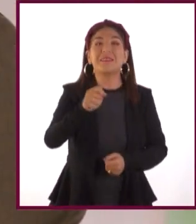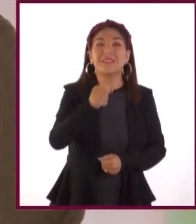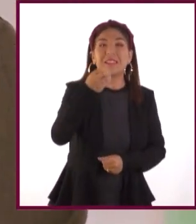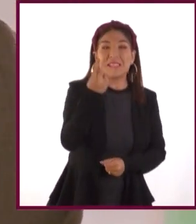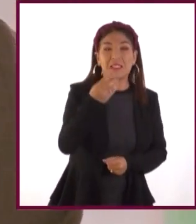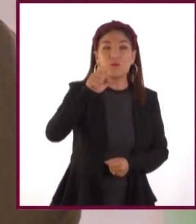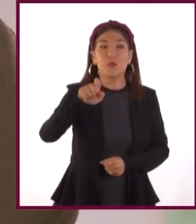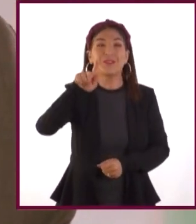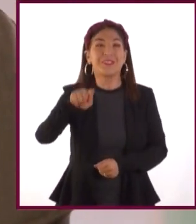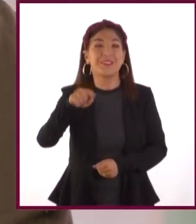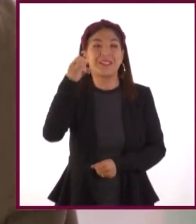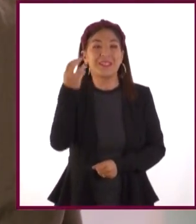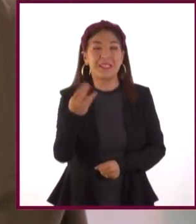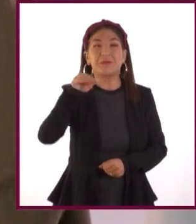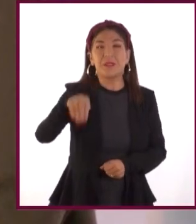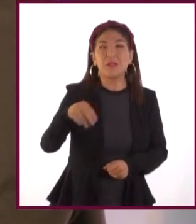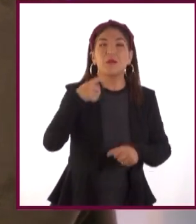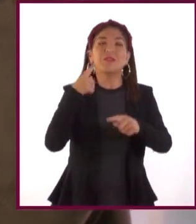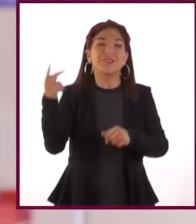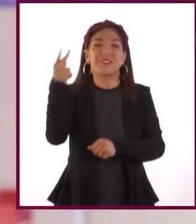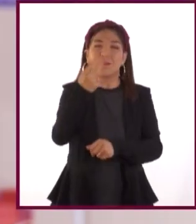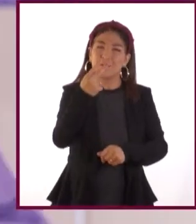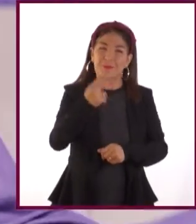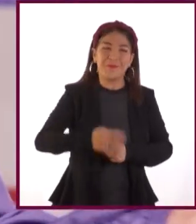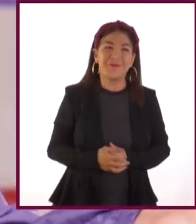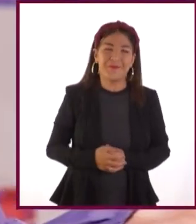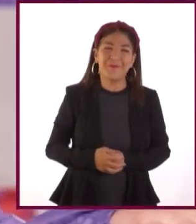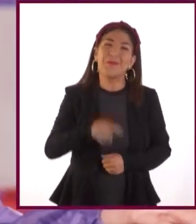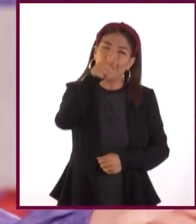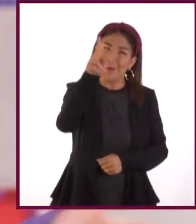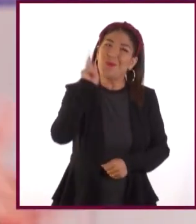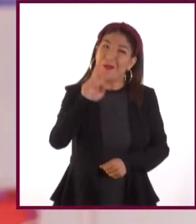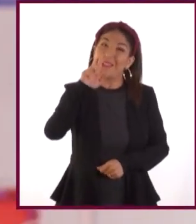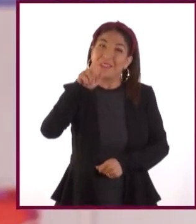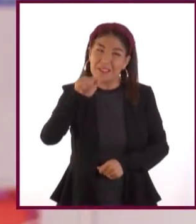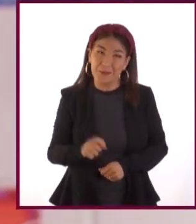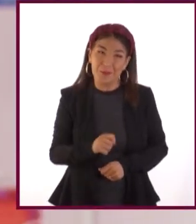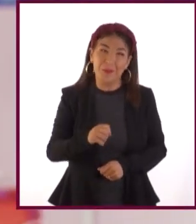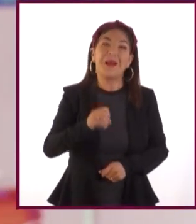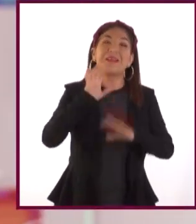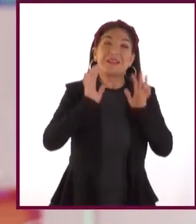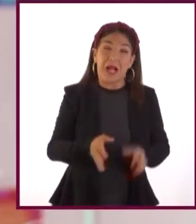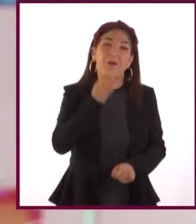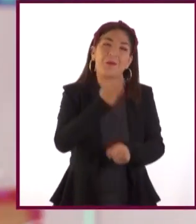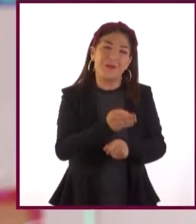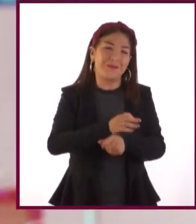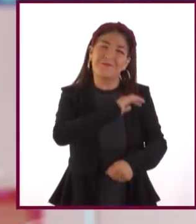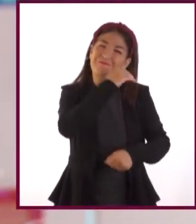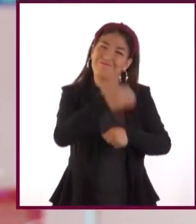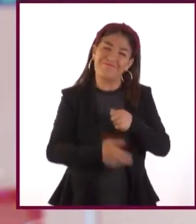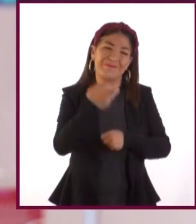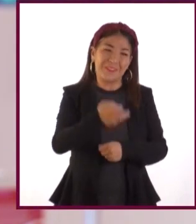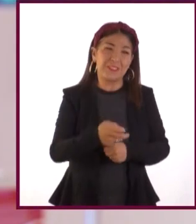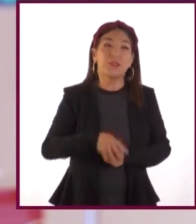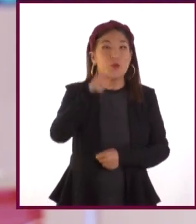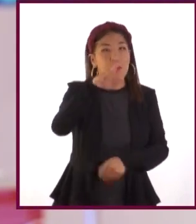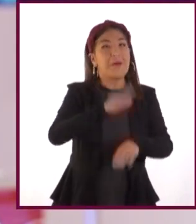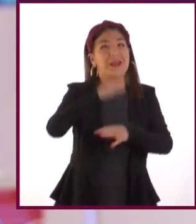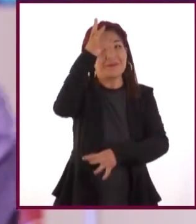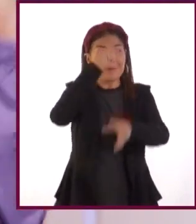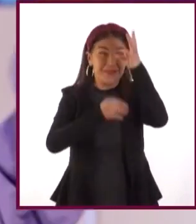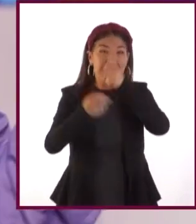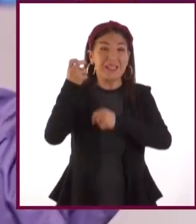comer sano. En esta ocasión les quiero dejar un reto. Calculen el peso de una persona que tiene una masa de 49